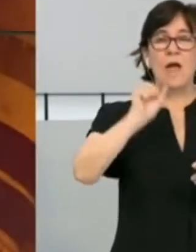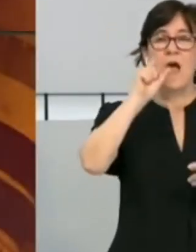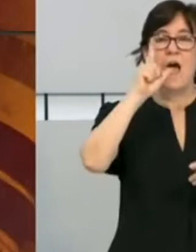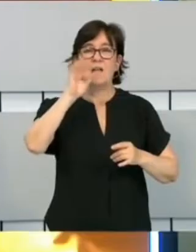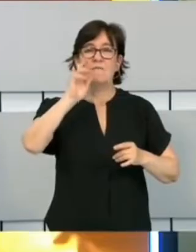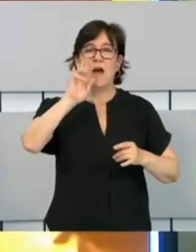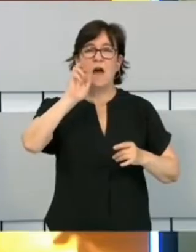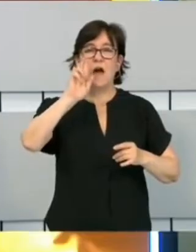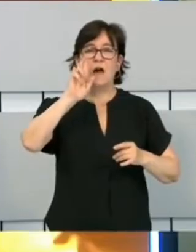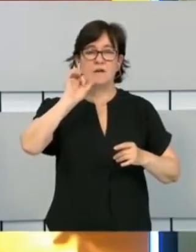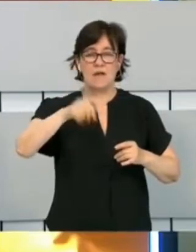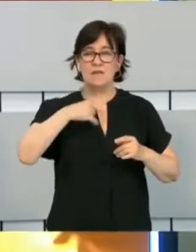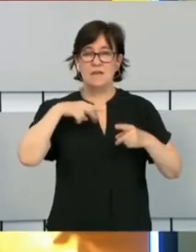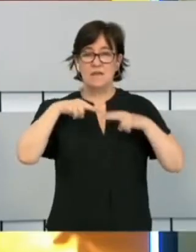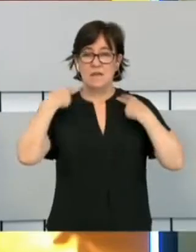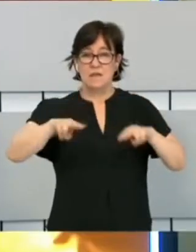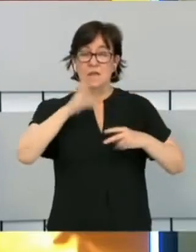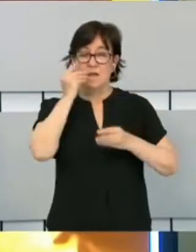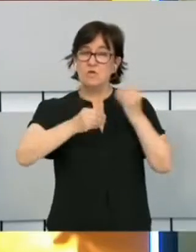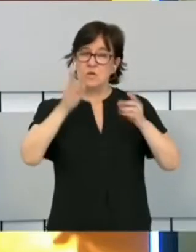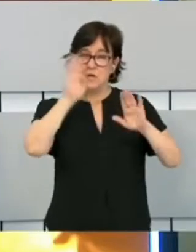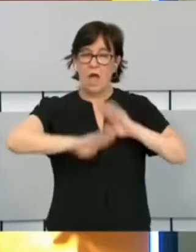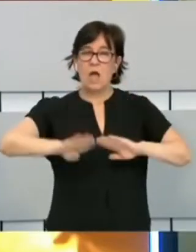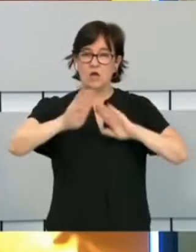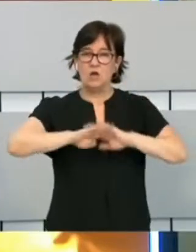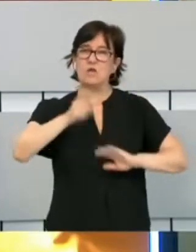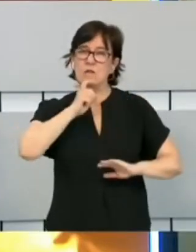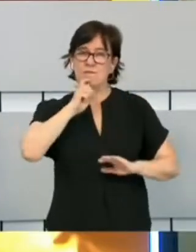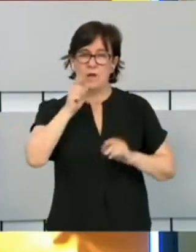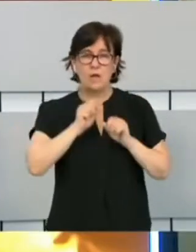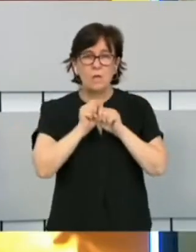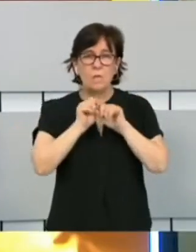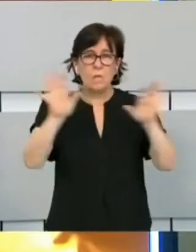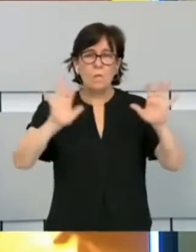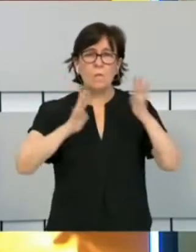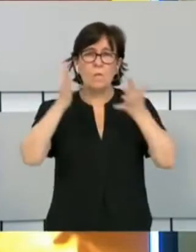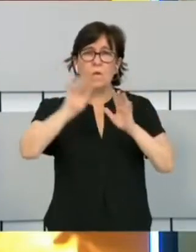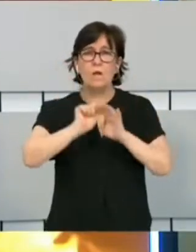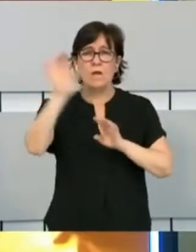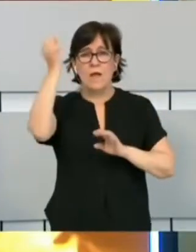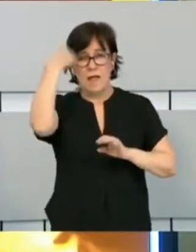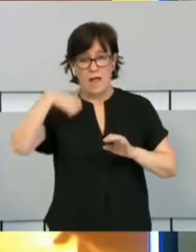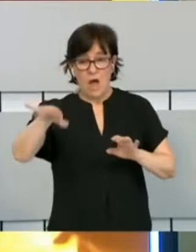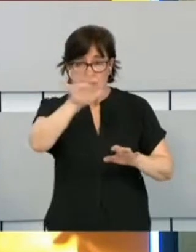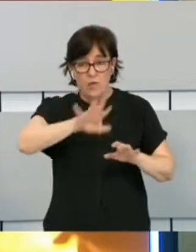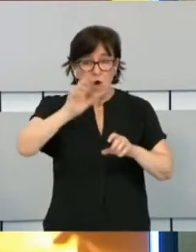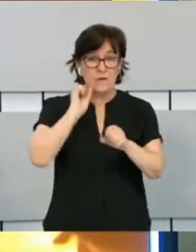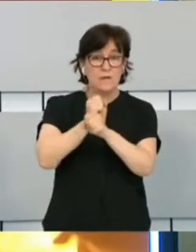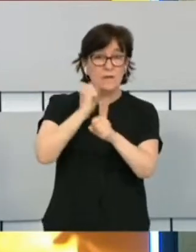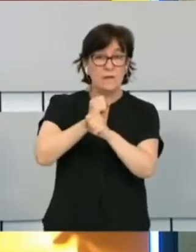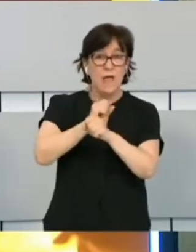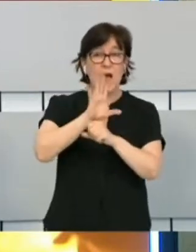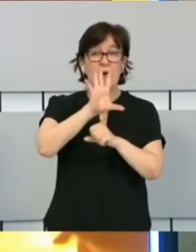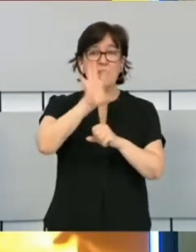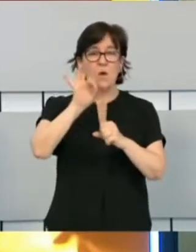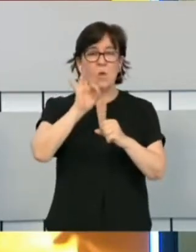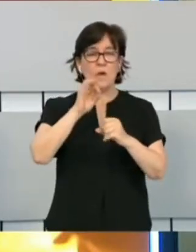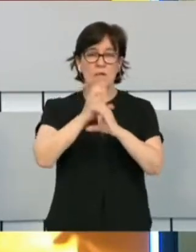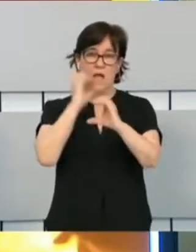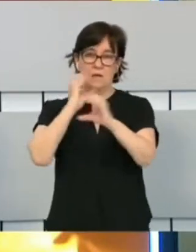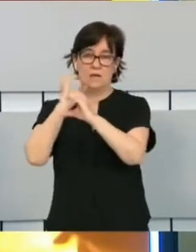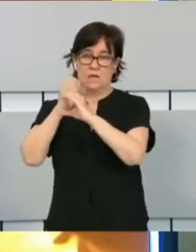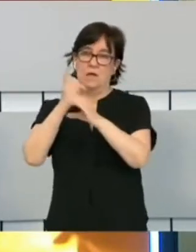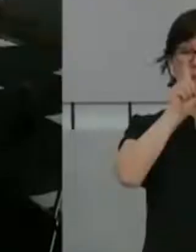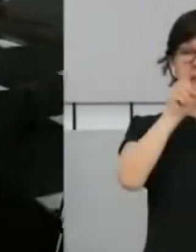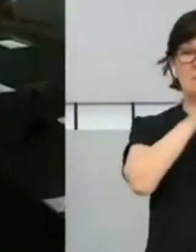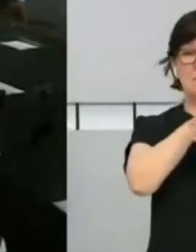Alfarràs, Lleida. Allí ha sido una noche complicada porque el fuego se ha extendido a Aragón. En la zona están trabajando 50 dotaciones de